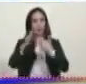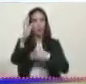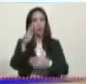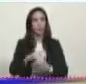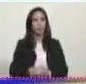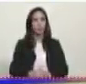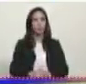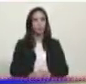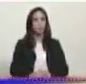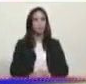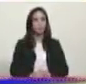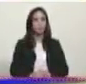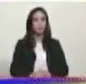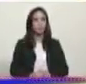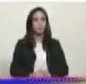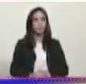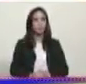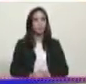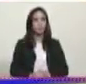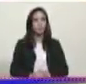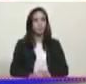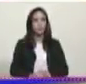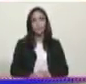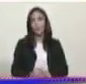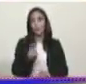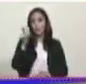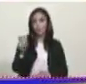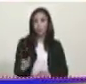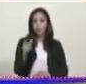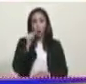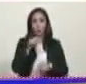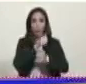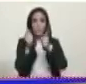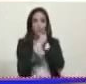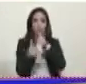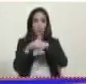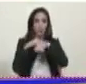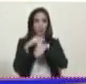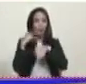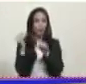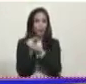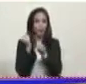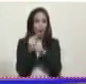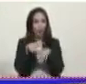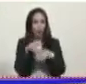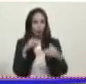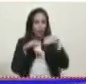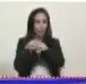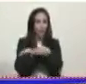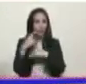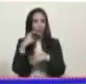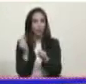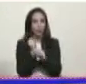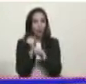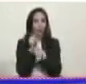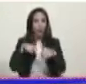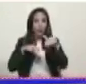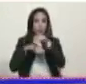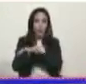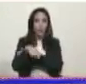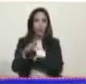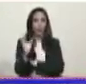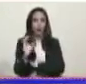Viviremos y venceremos. Buenas tardes. Viceministro Claudio Farías, también trabajador del metro, operador de estaciones del metro de